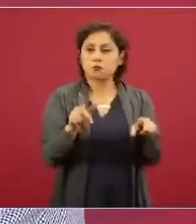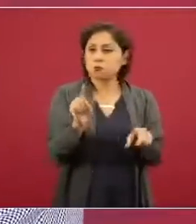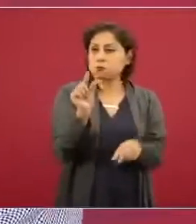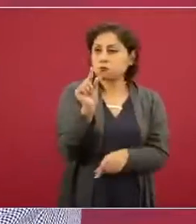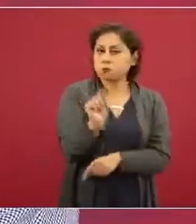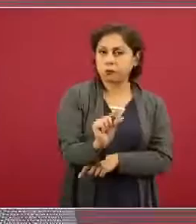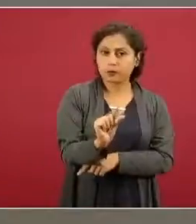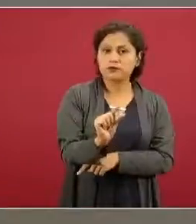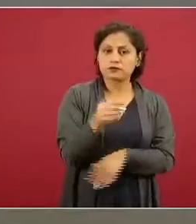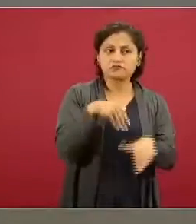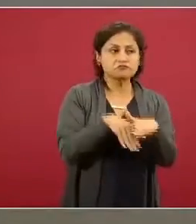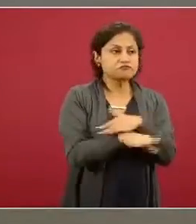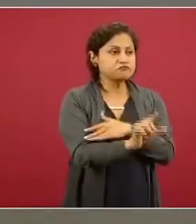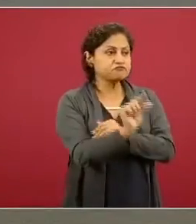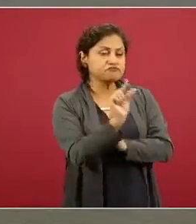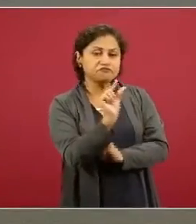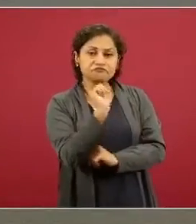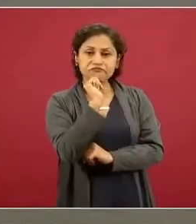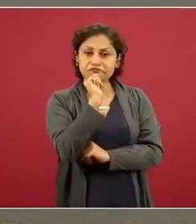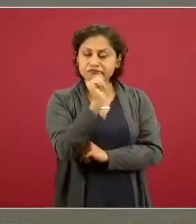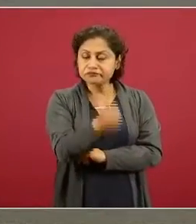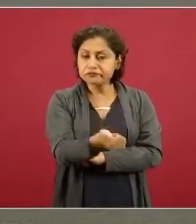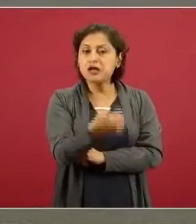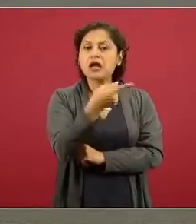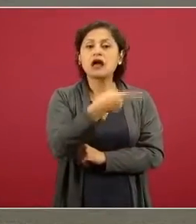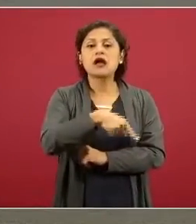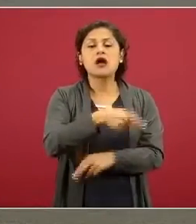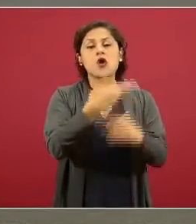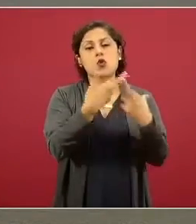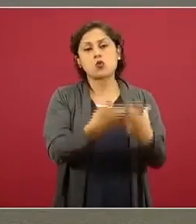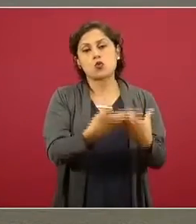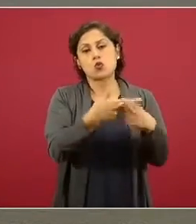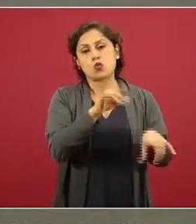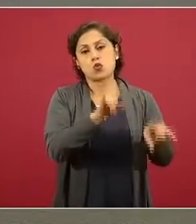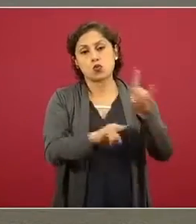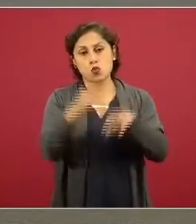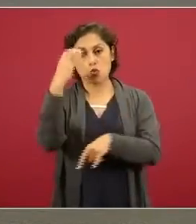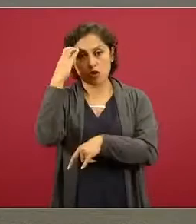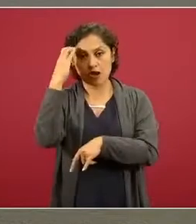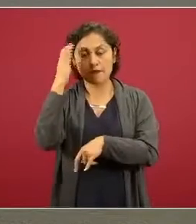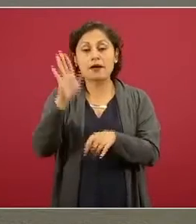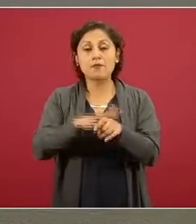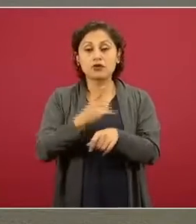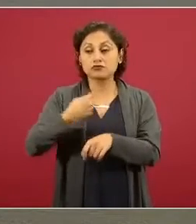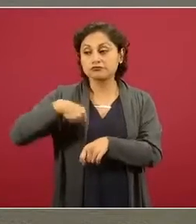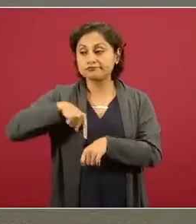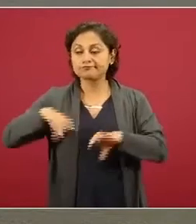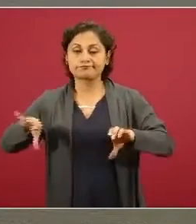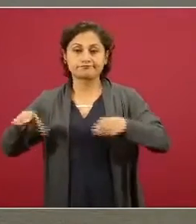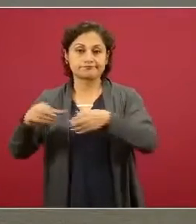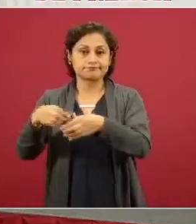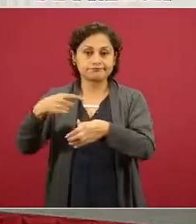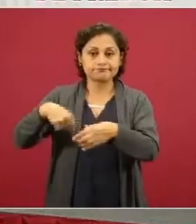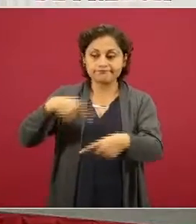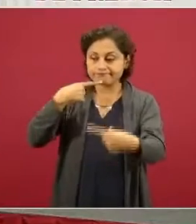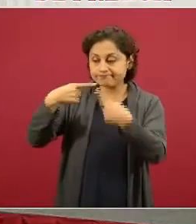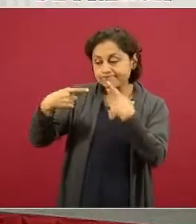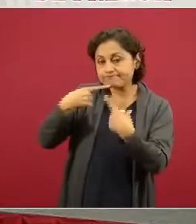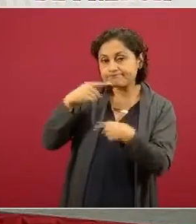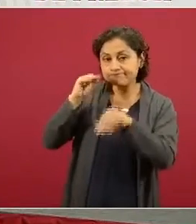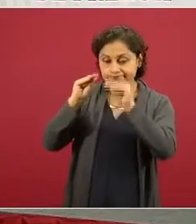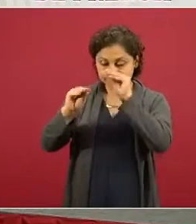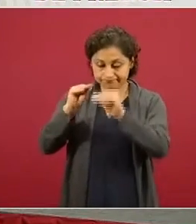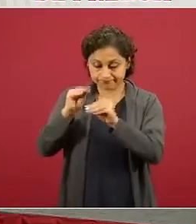con una gran disponibilidad de camas. Y justo lo que estamos trabajando son planes estatales en donde